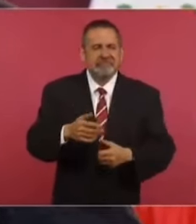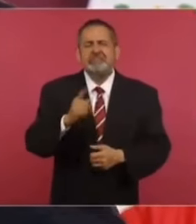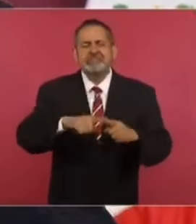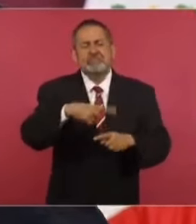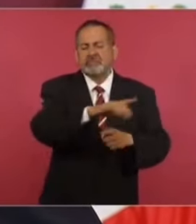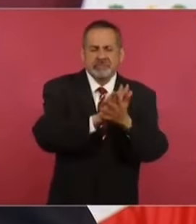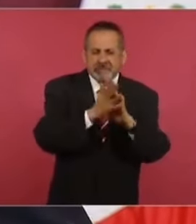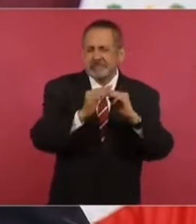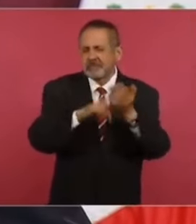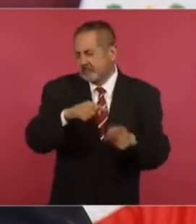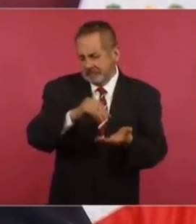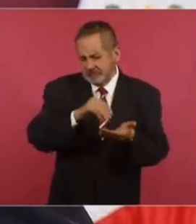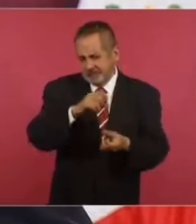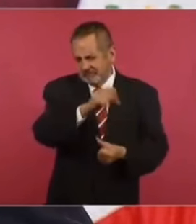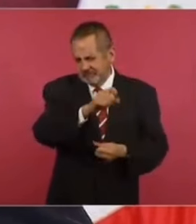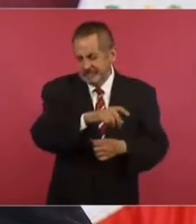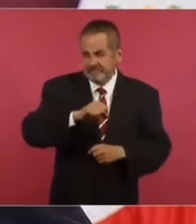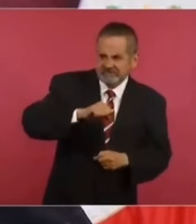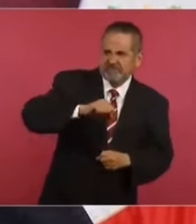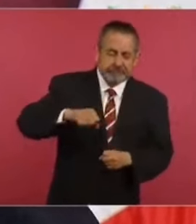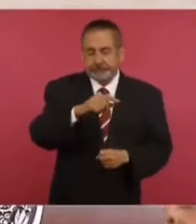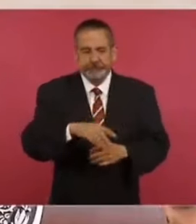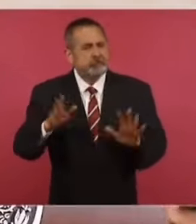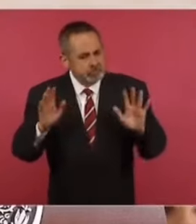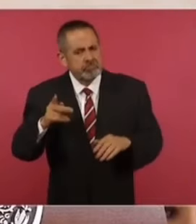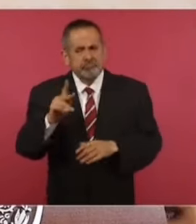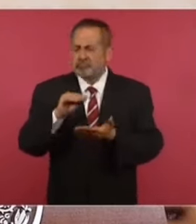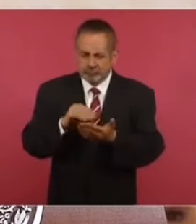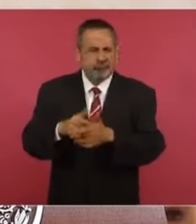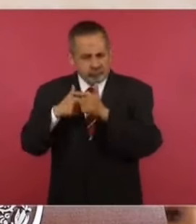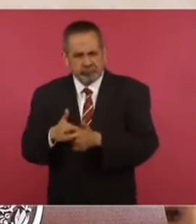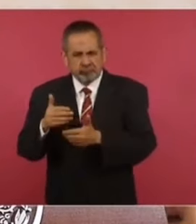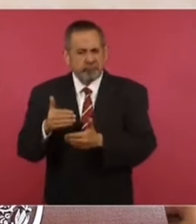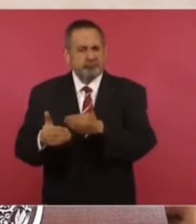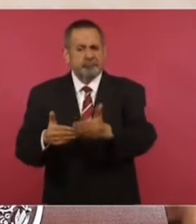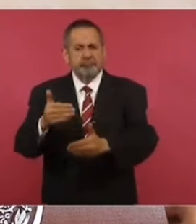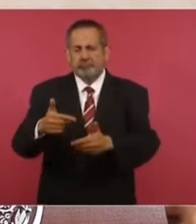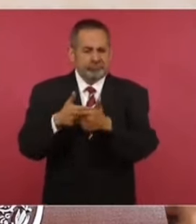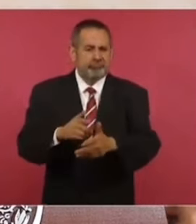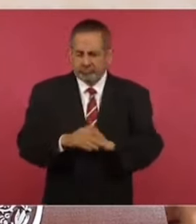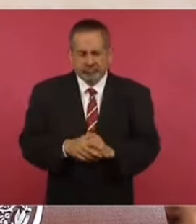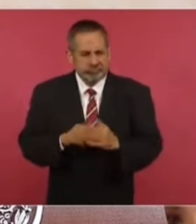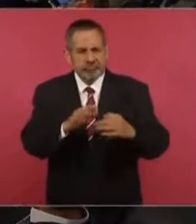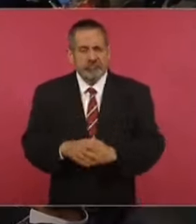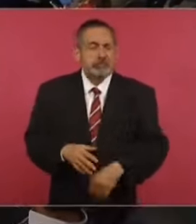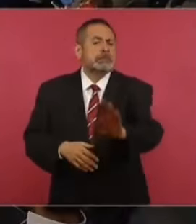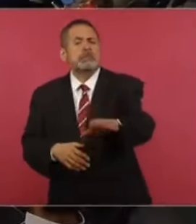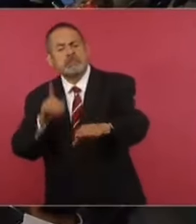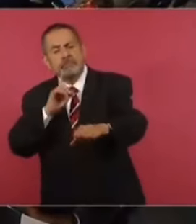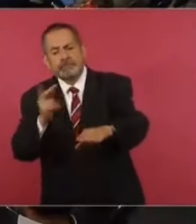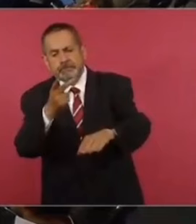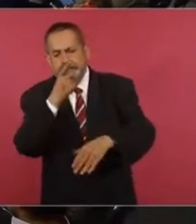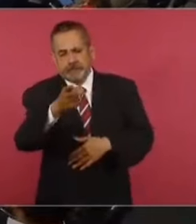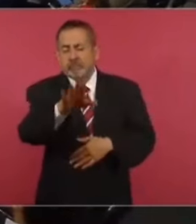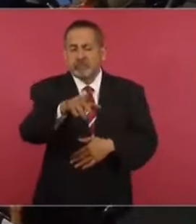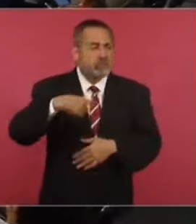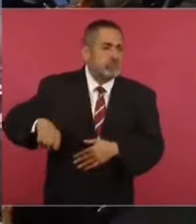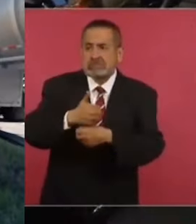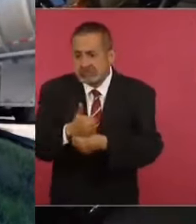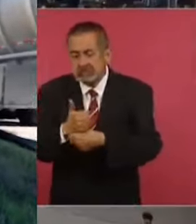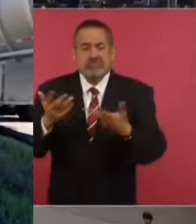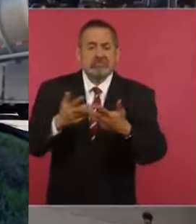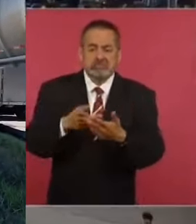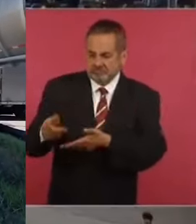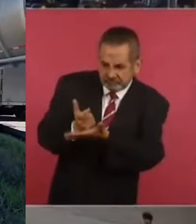de la delincuencia que se dedican a esta actividad ilícita, pero continuamos enfrentándolos. Aquí lo que denuncian es que ellos ya están siendo víctimas